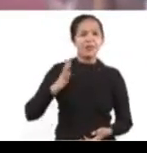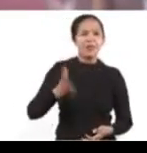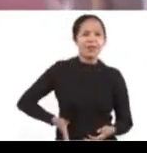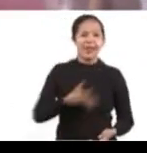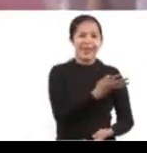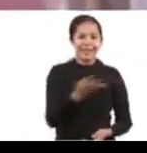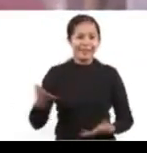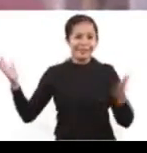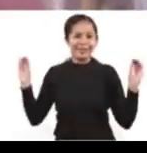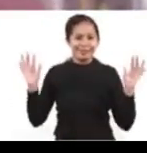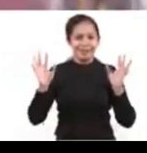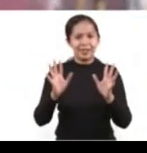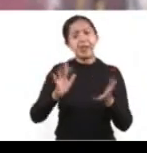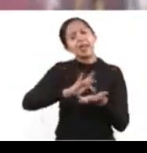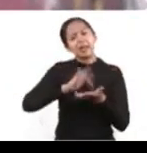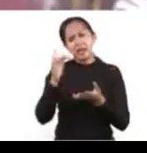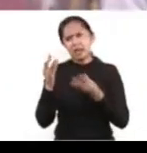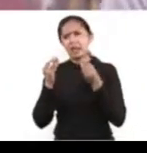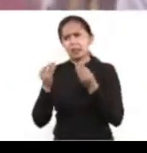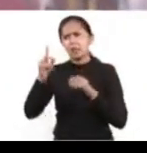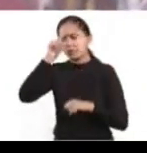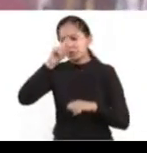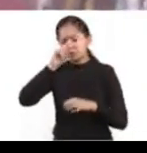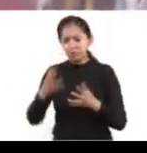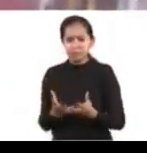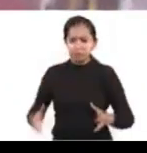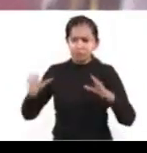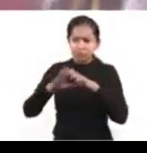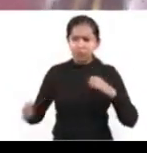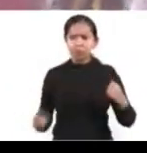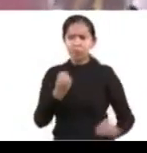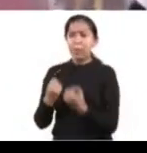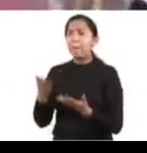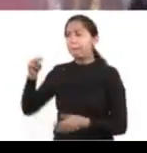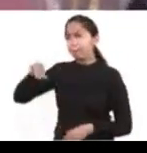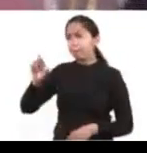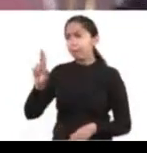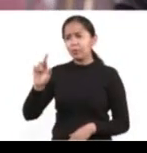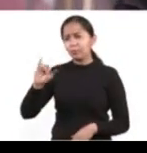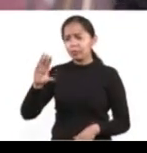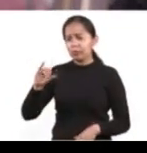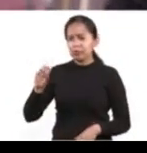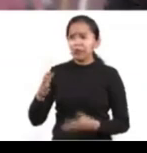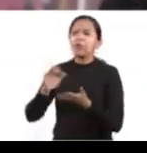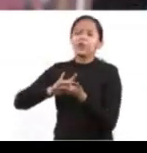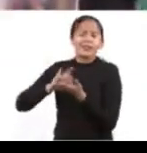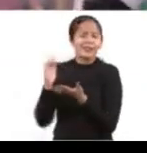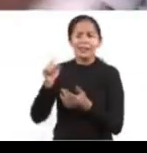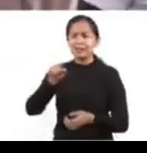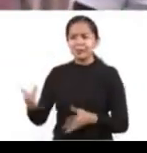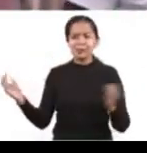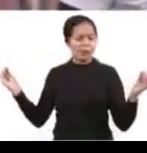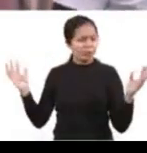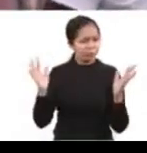explanada. Eso, muchísimas gracias por esta invitación de parte del Consejo Mundial de Boxeo. Gracias, Mauricio, por reunir a tantos campeones mundiales